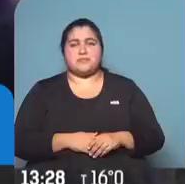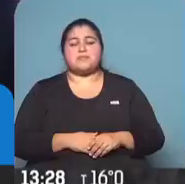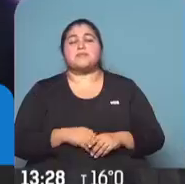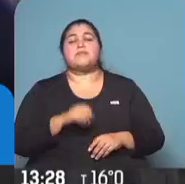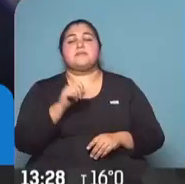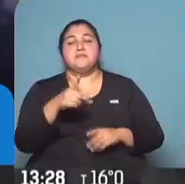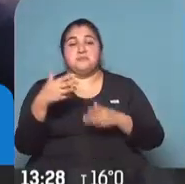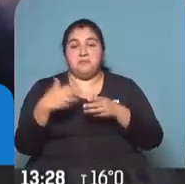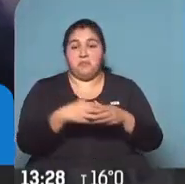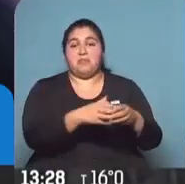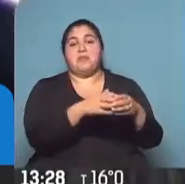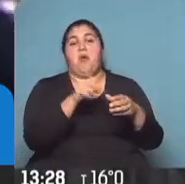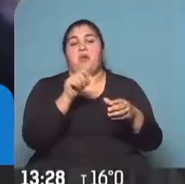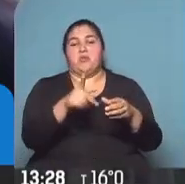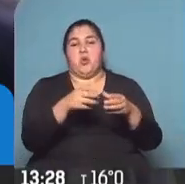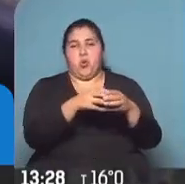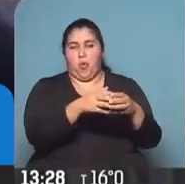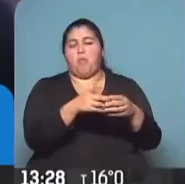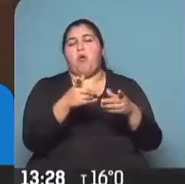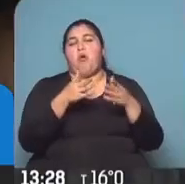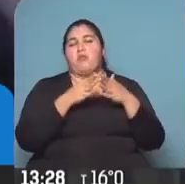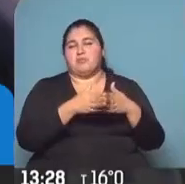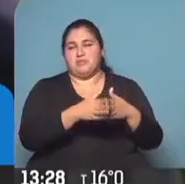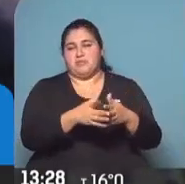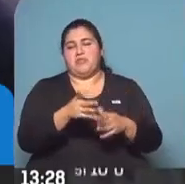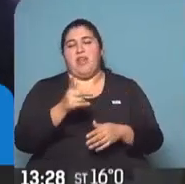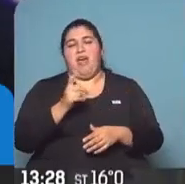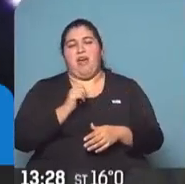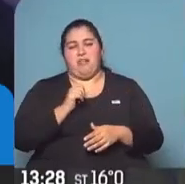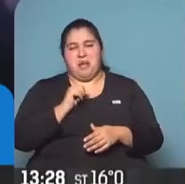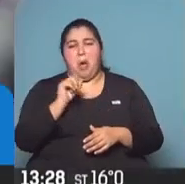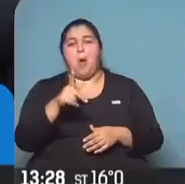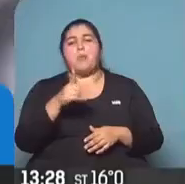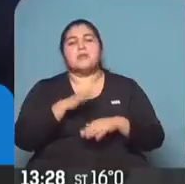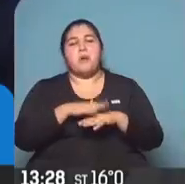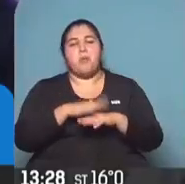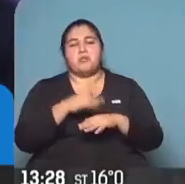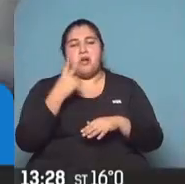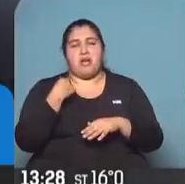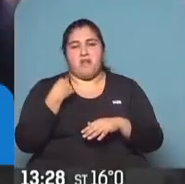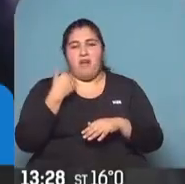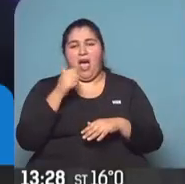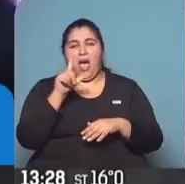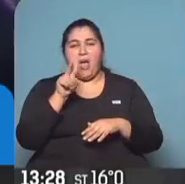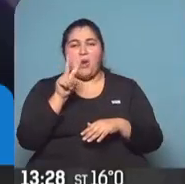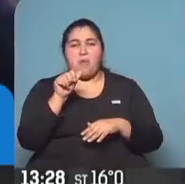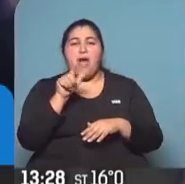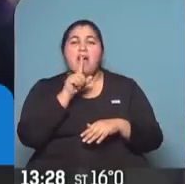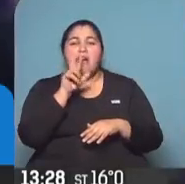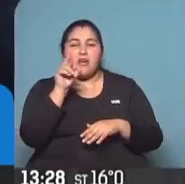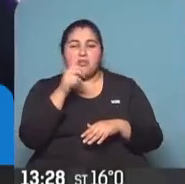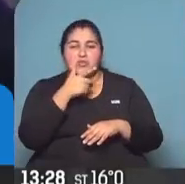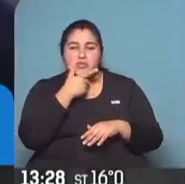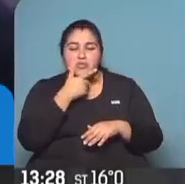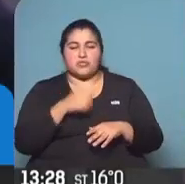los efectivos de la agrupación prefectura naval argentina a cargo de quien vivirá grupo es un albatros el efecto mayor julio césar